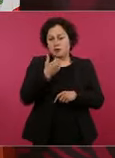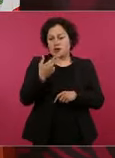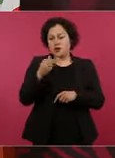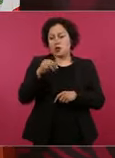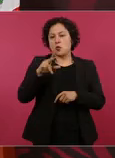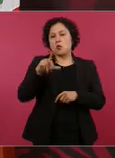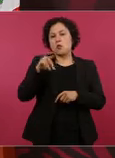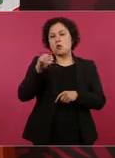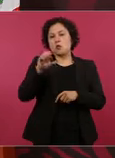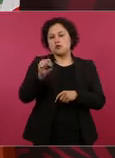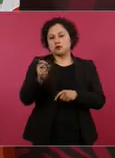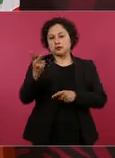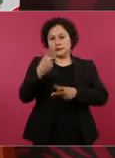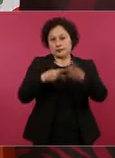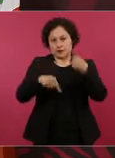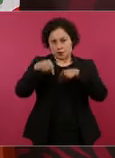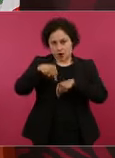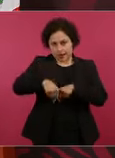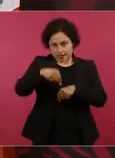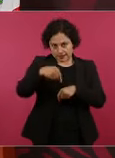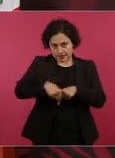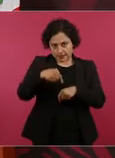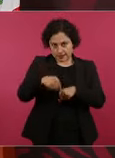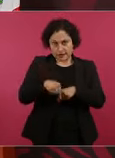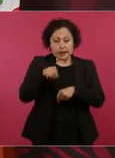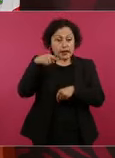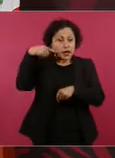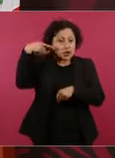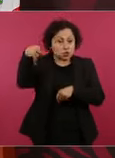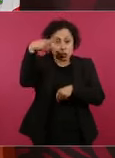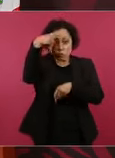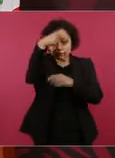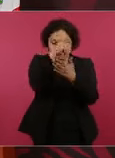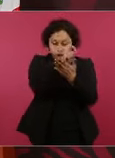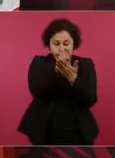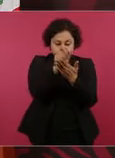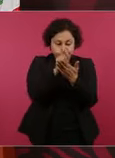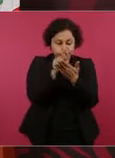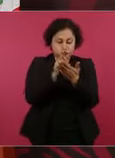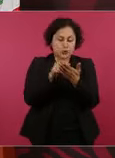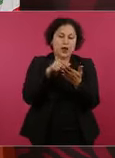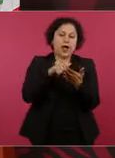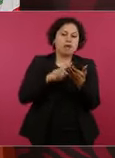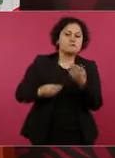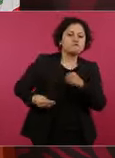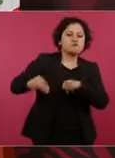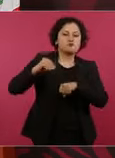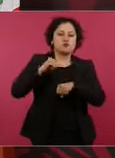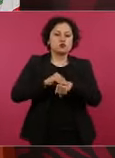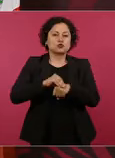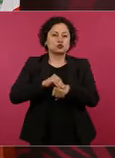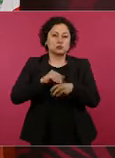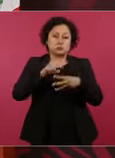sus apuntes hablaba que el mejor era el Istmo.